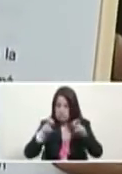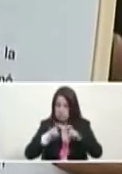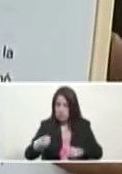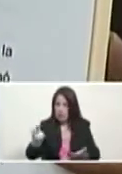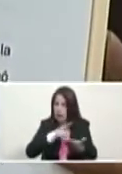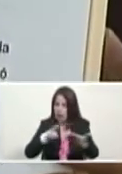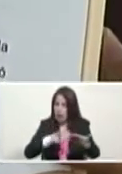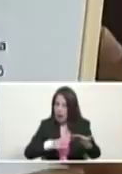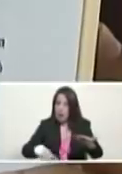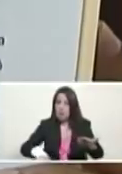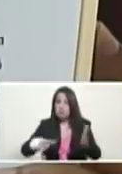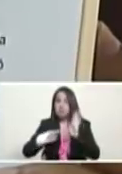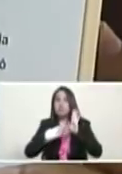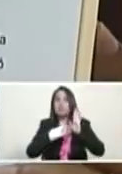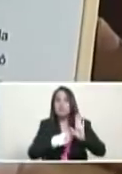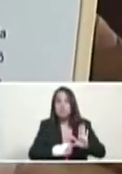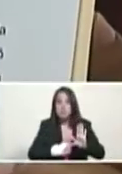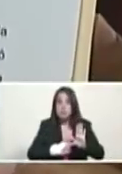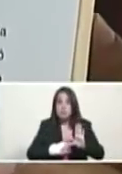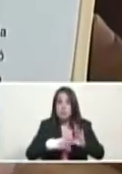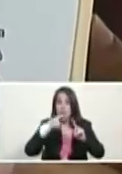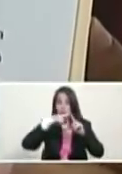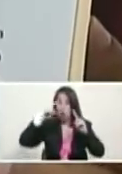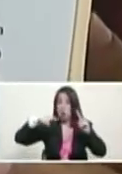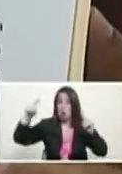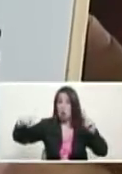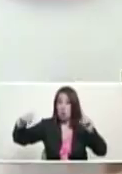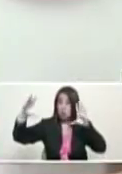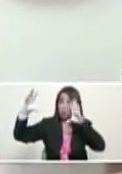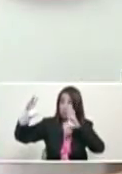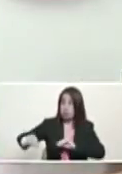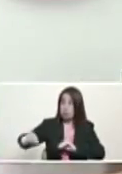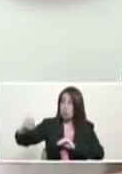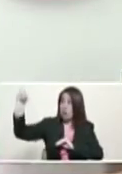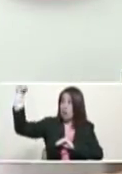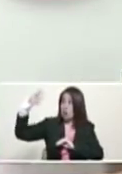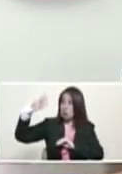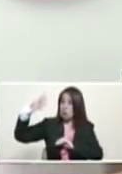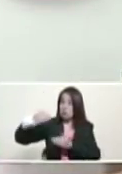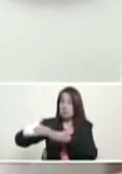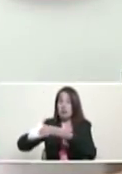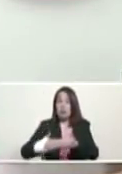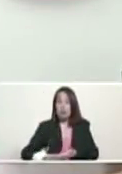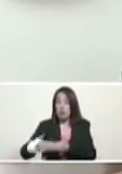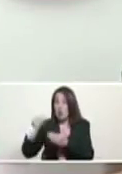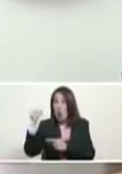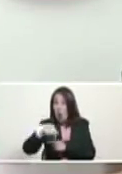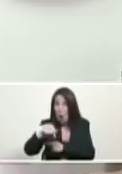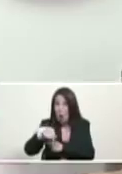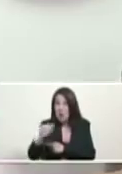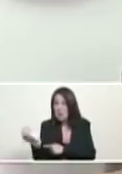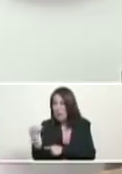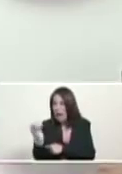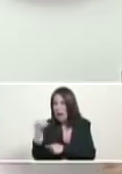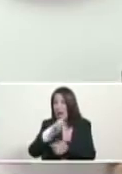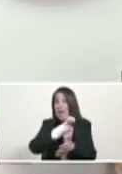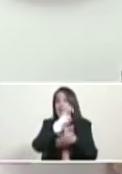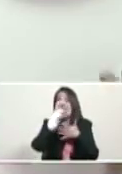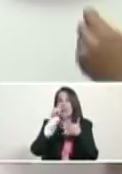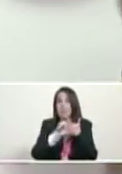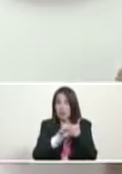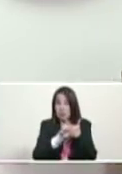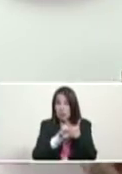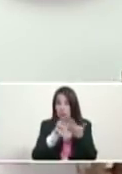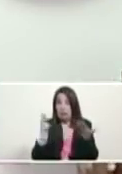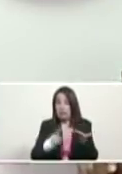Demuestra que este corte de energía en Venezuela vino de Estados Unidos. Hoy tenemos más elementos. Y esto es una revista de